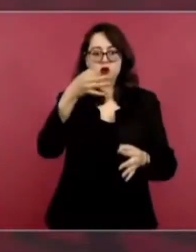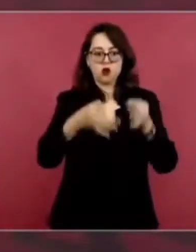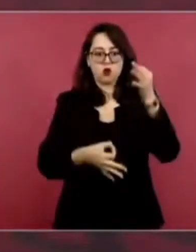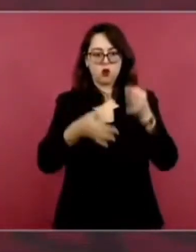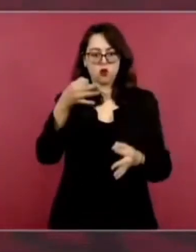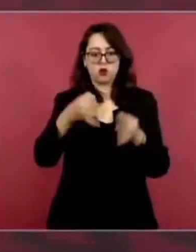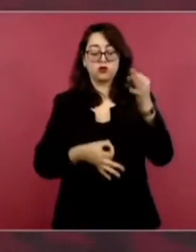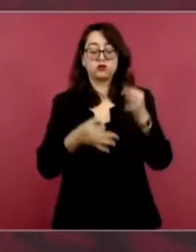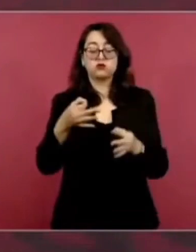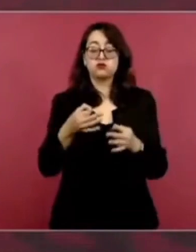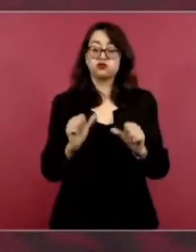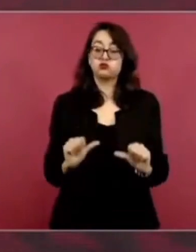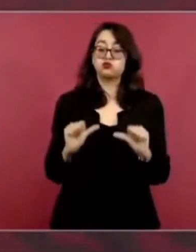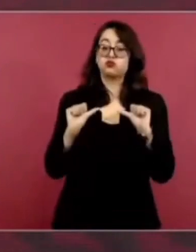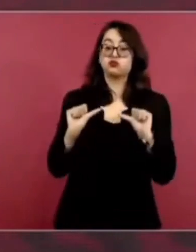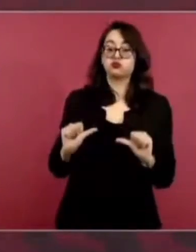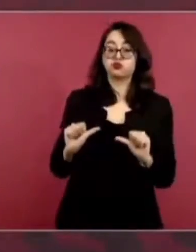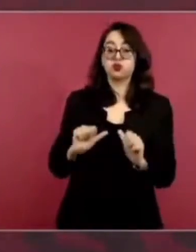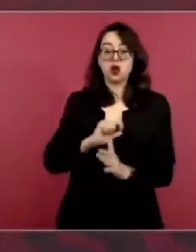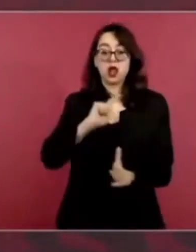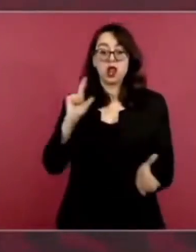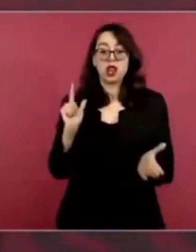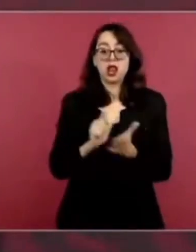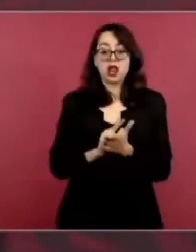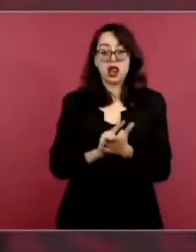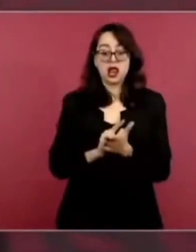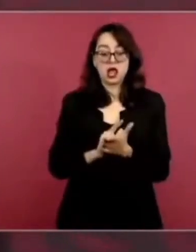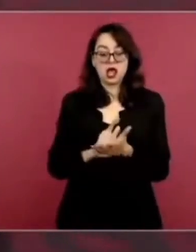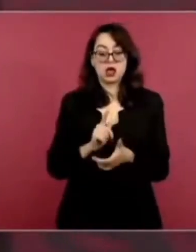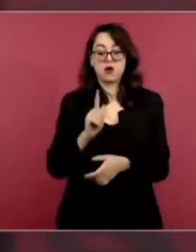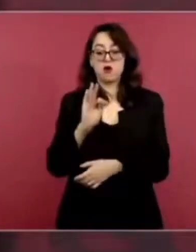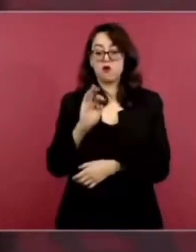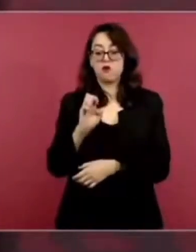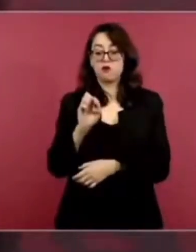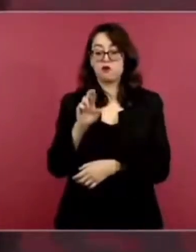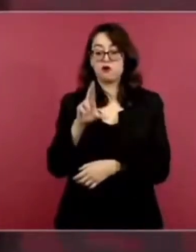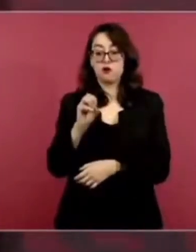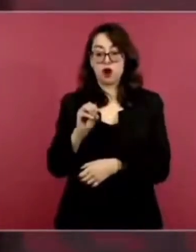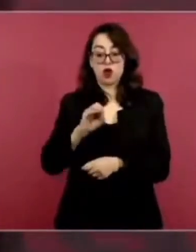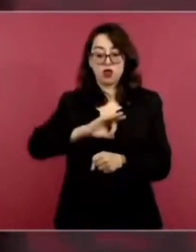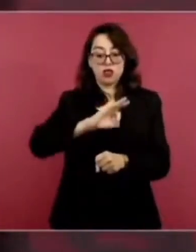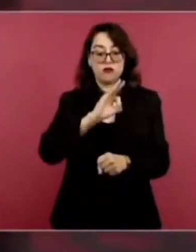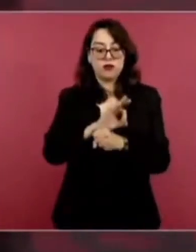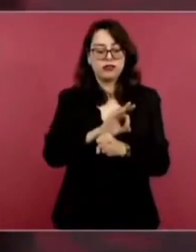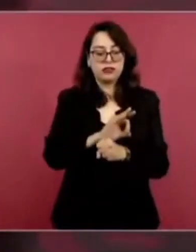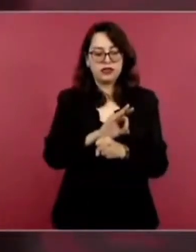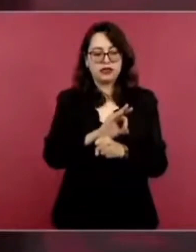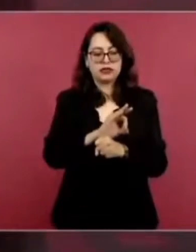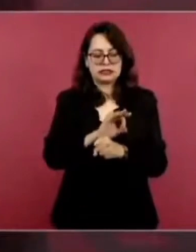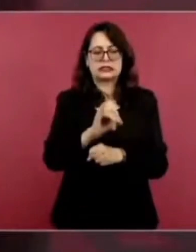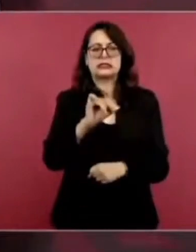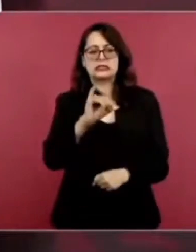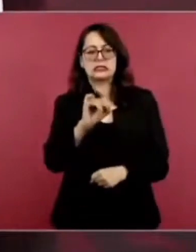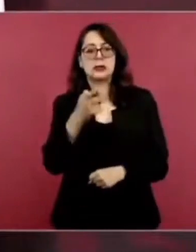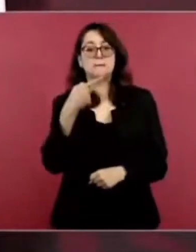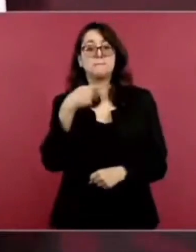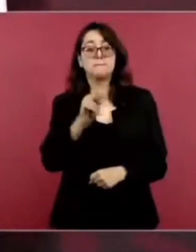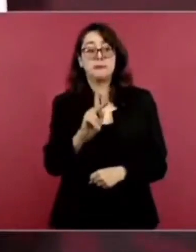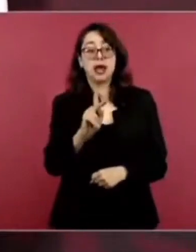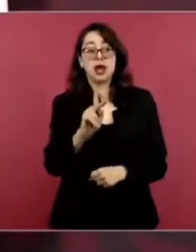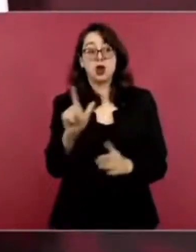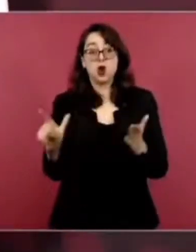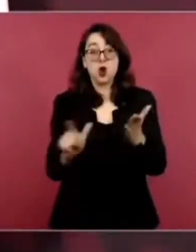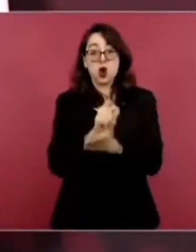No cuando se trata de delitos del fuero común. Eso es lo que